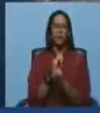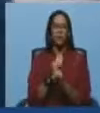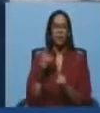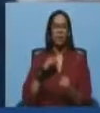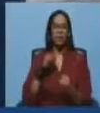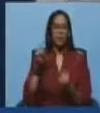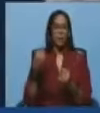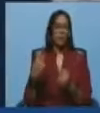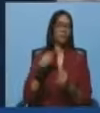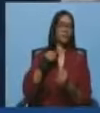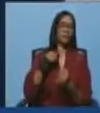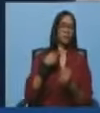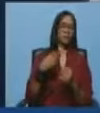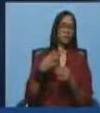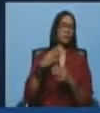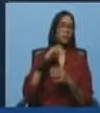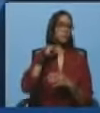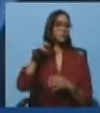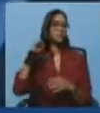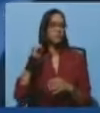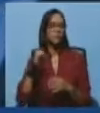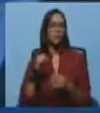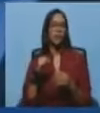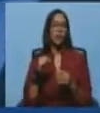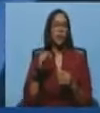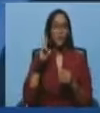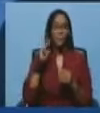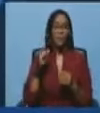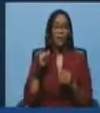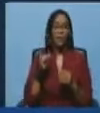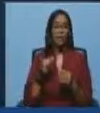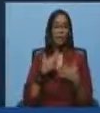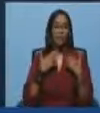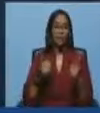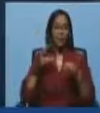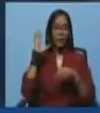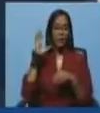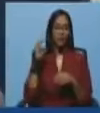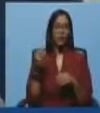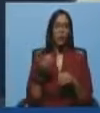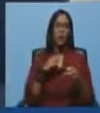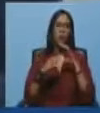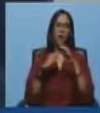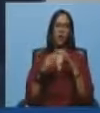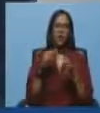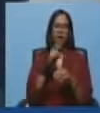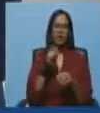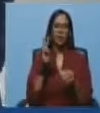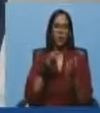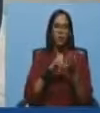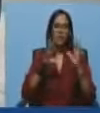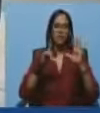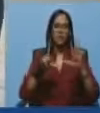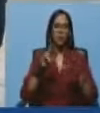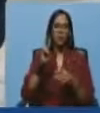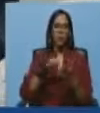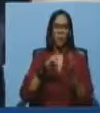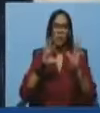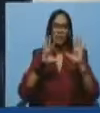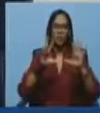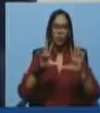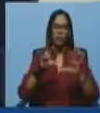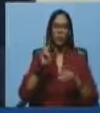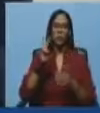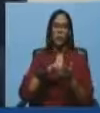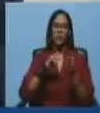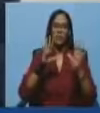dominarnos, para salvar al país. O sea, cómo se comunicaba la gente en el año 2017, 2018 y 2019 para distribuir